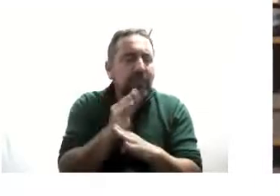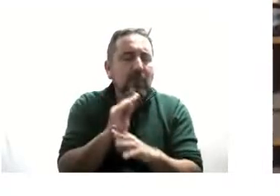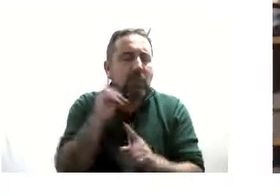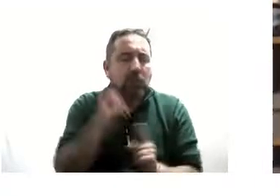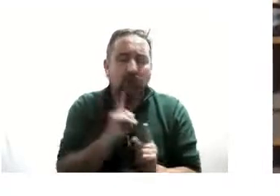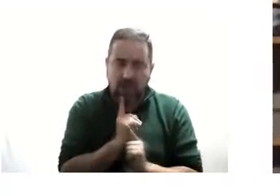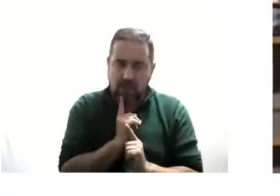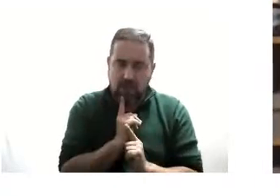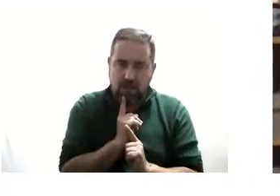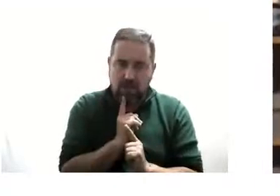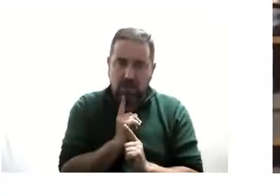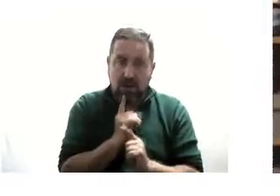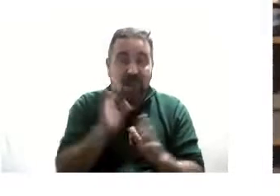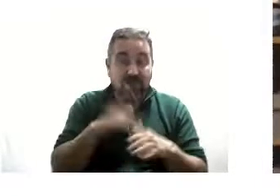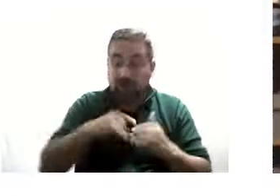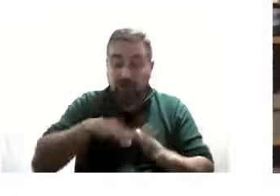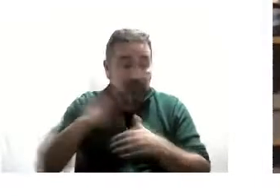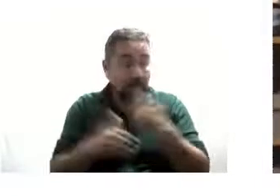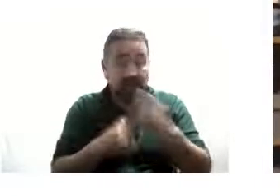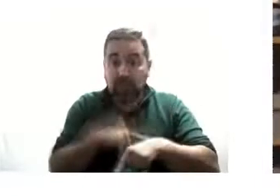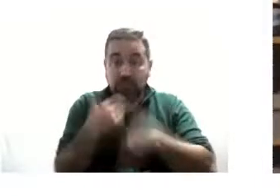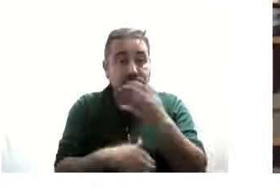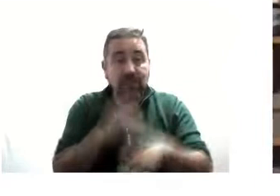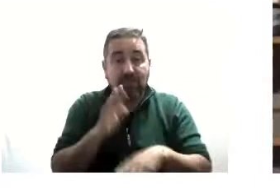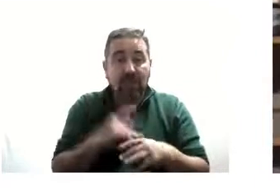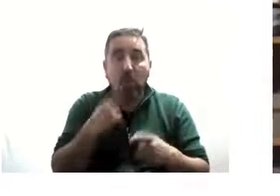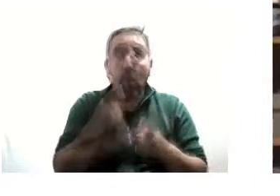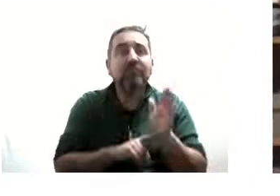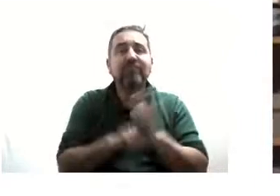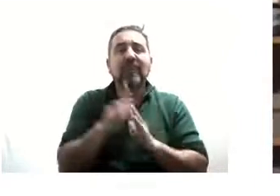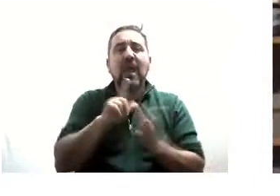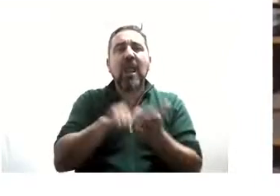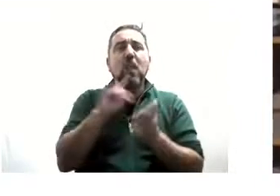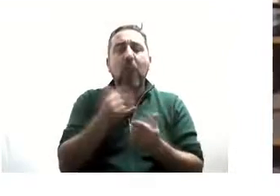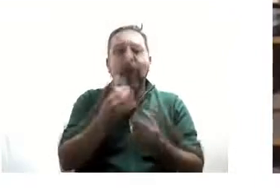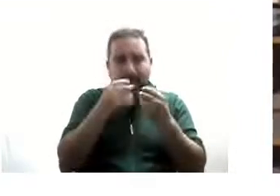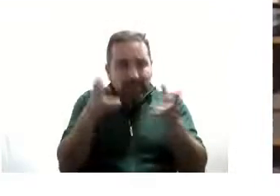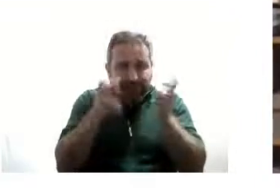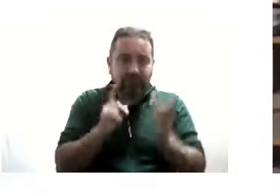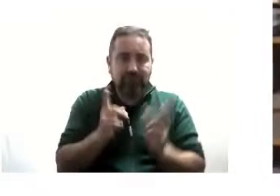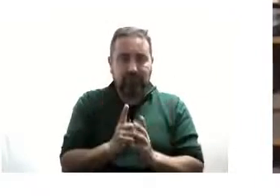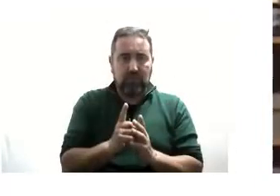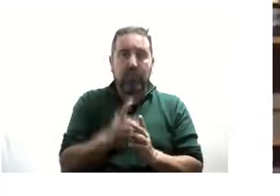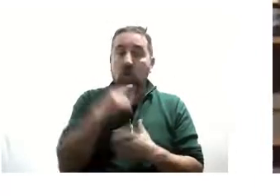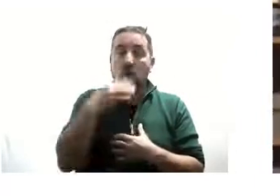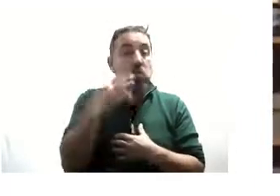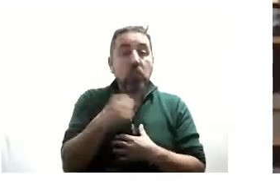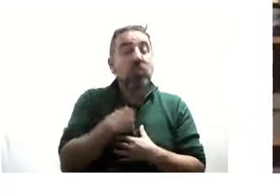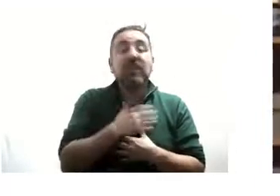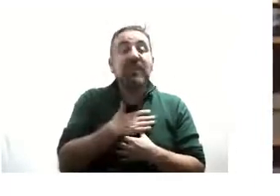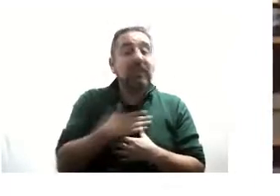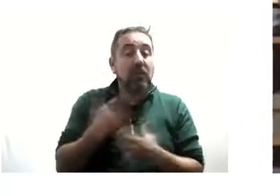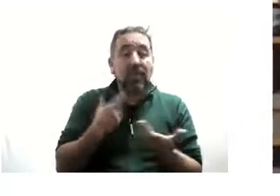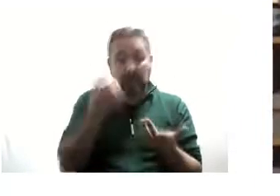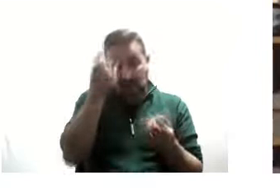a tiempo, se nos pasa el arroz y no vamos a poder desarrollar bien el lenguaje. Con lo cual, digamos, lo único que quiero transmitir en ese sentido es la